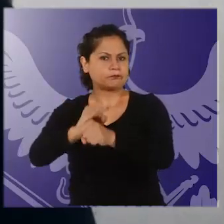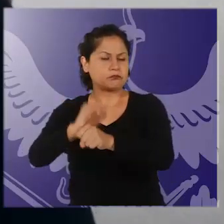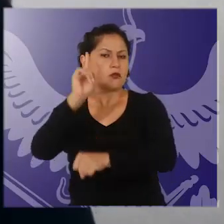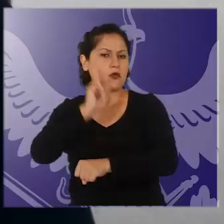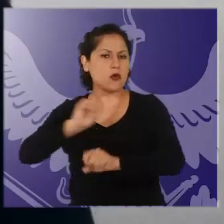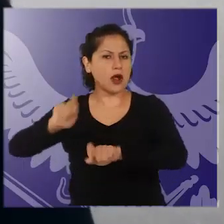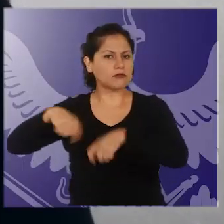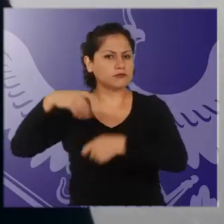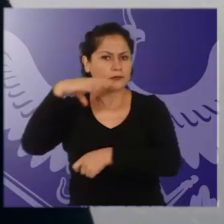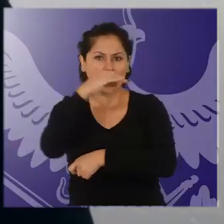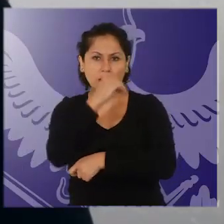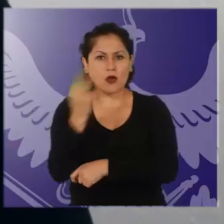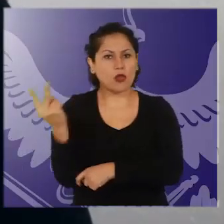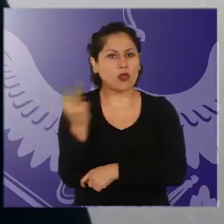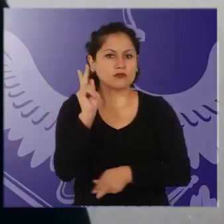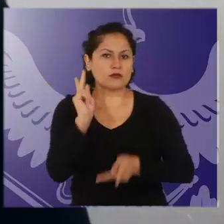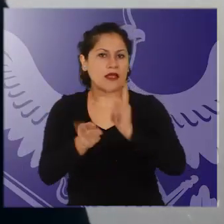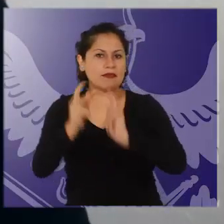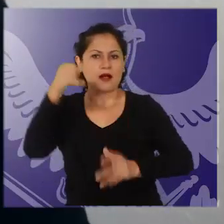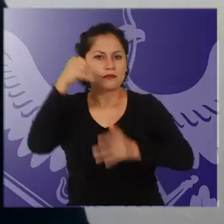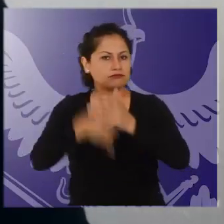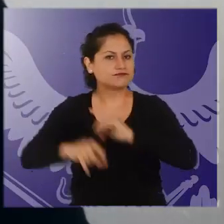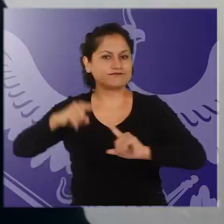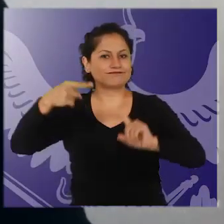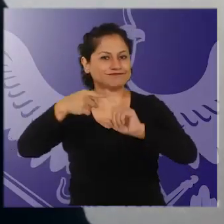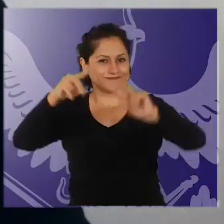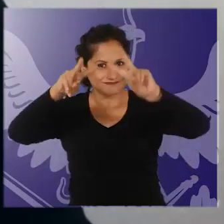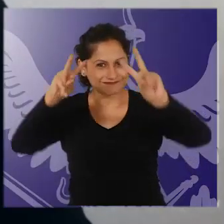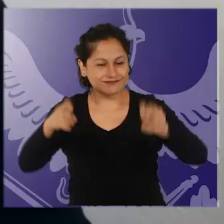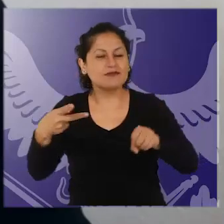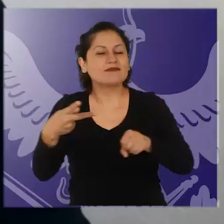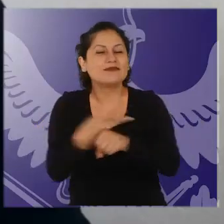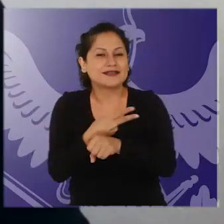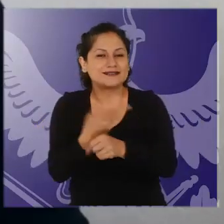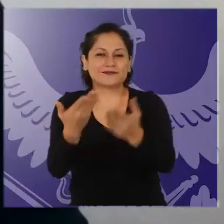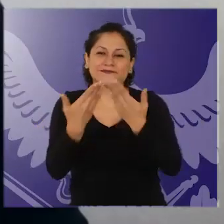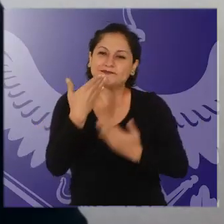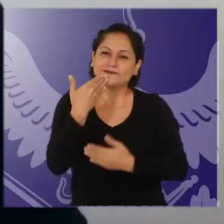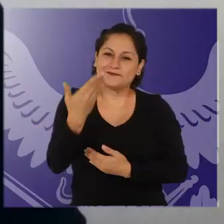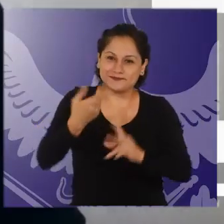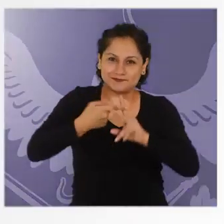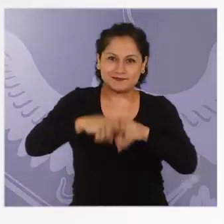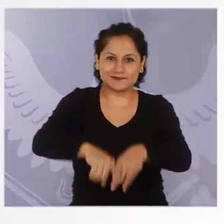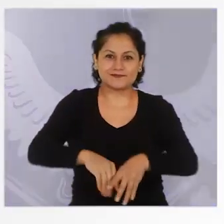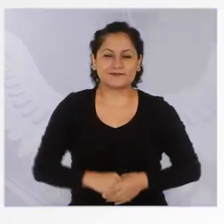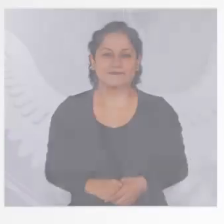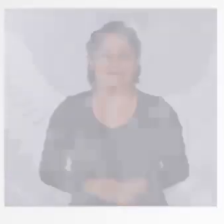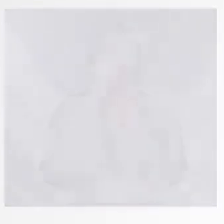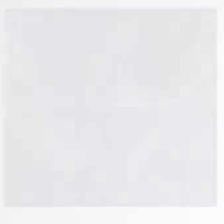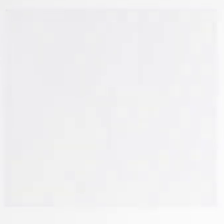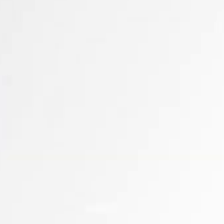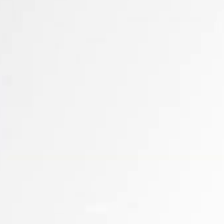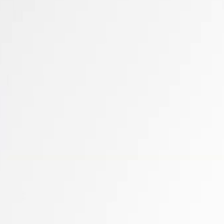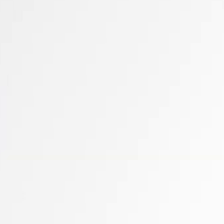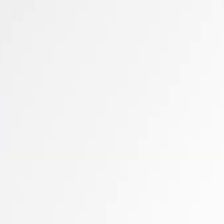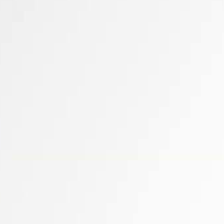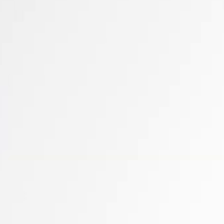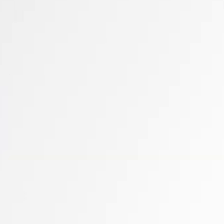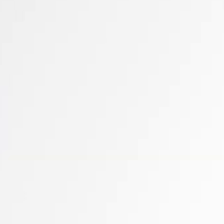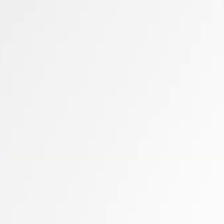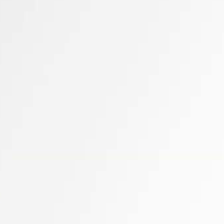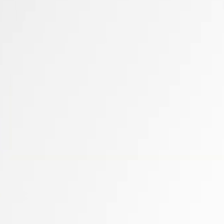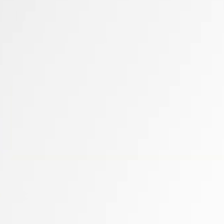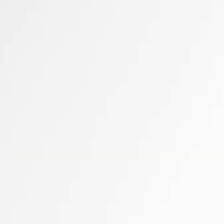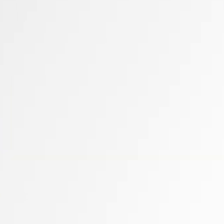activista feminista, antirracista, afromexicana, profundizarán sobre este tema y sus efectos. Sean bienvenidas,